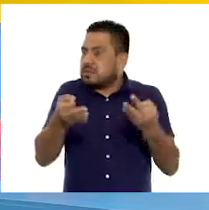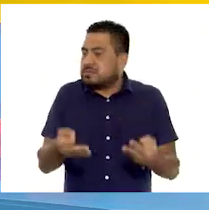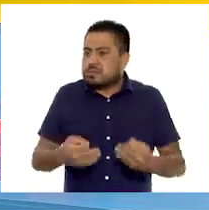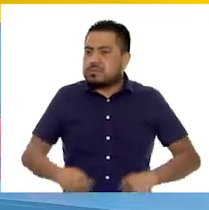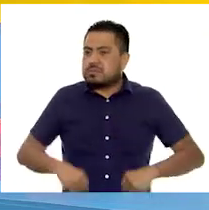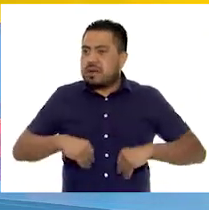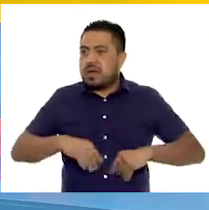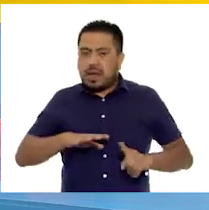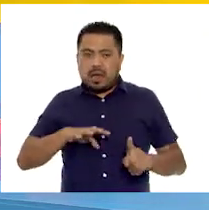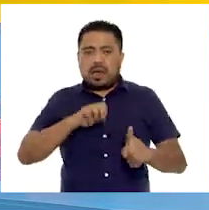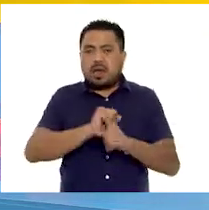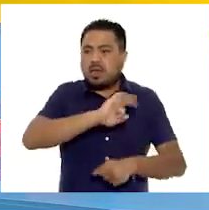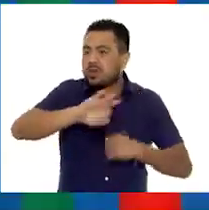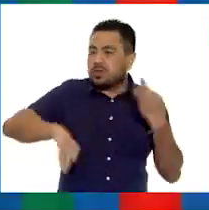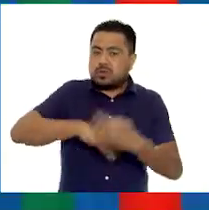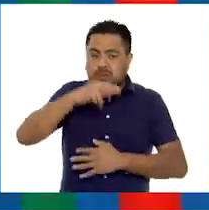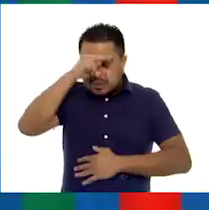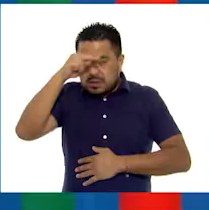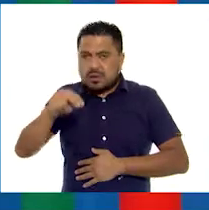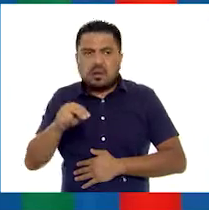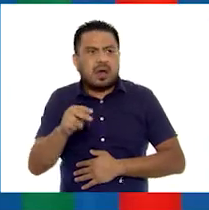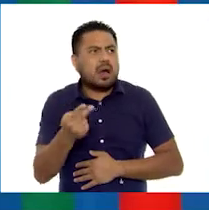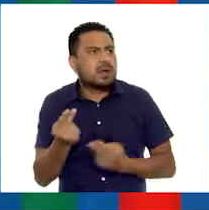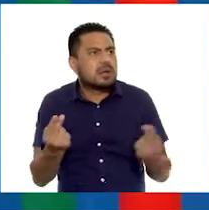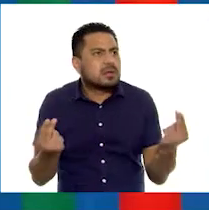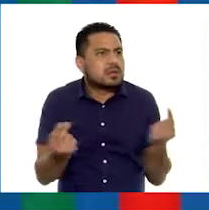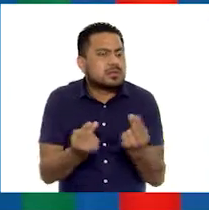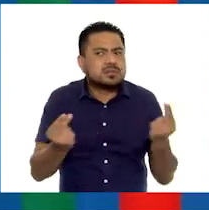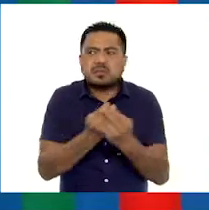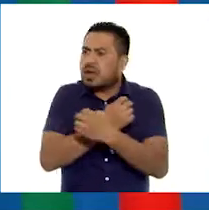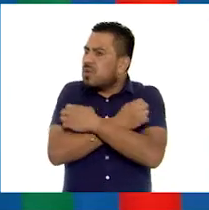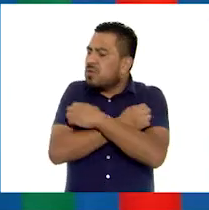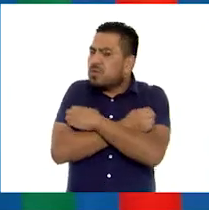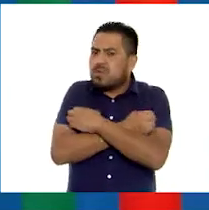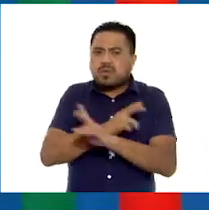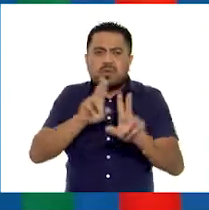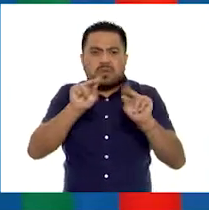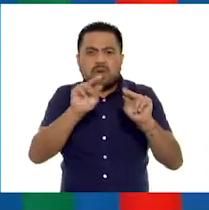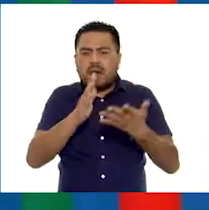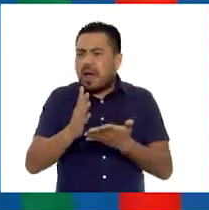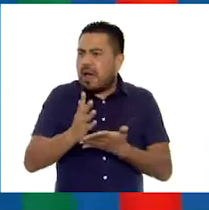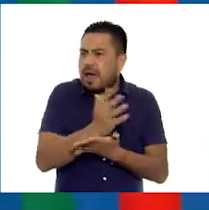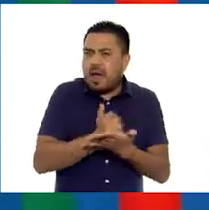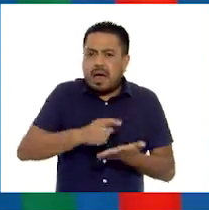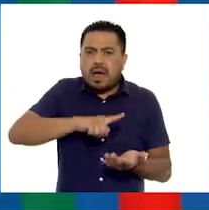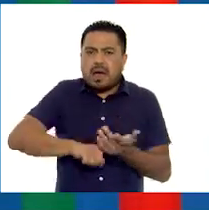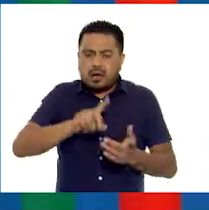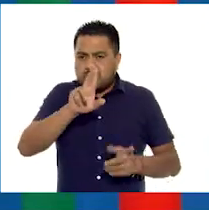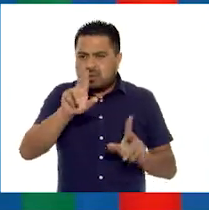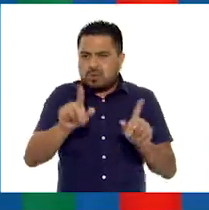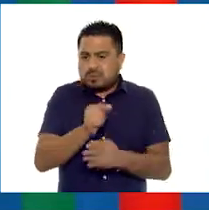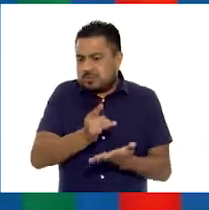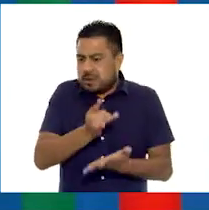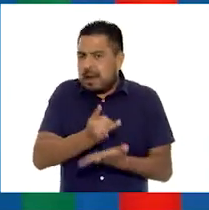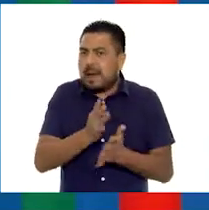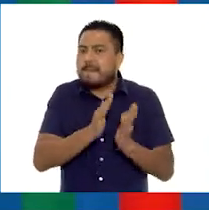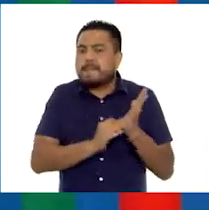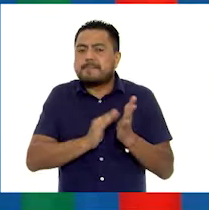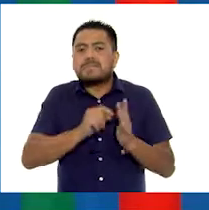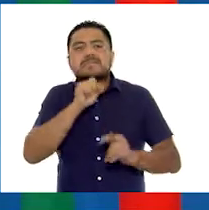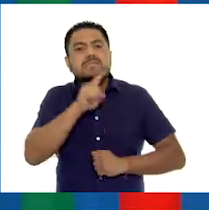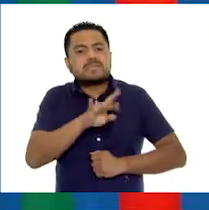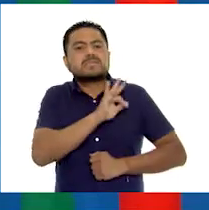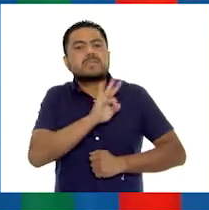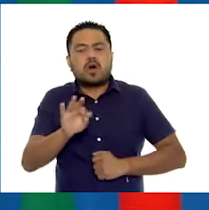alcance de todos los mexicanos o sea que necesitábamos que la educación no quedará garantizada sólo en papel sino que se